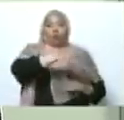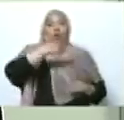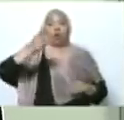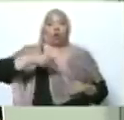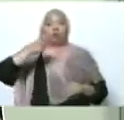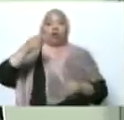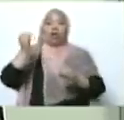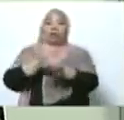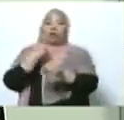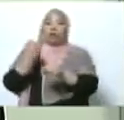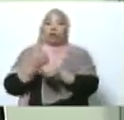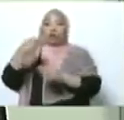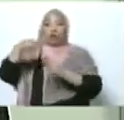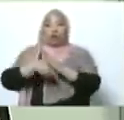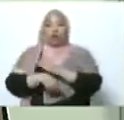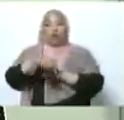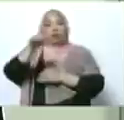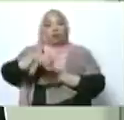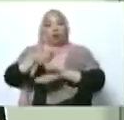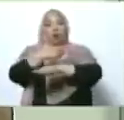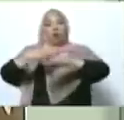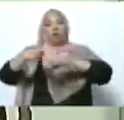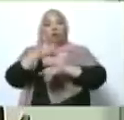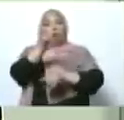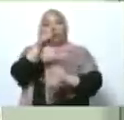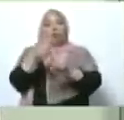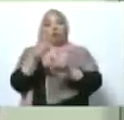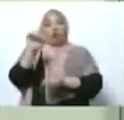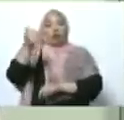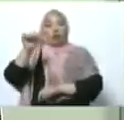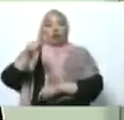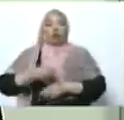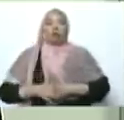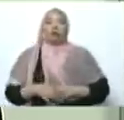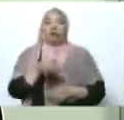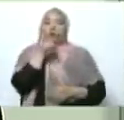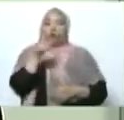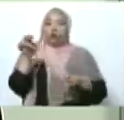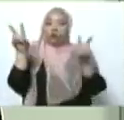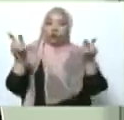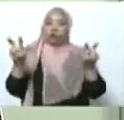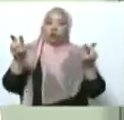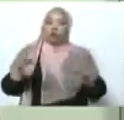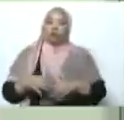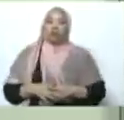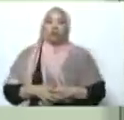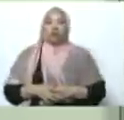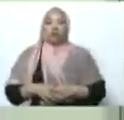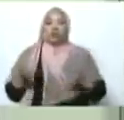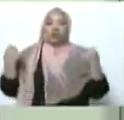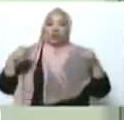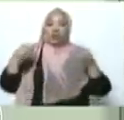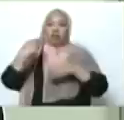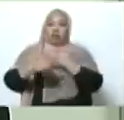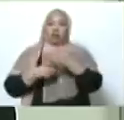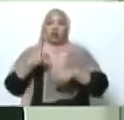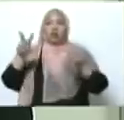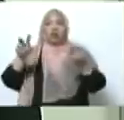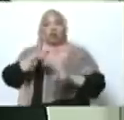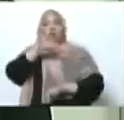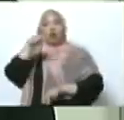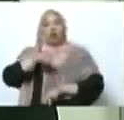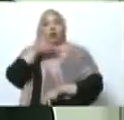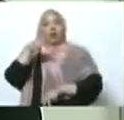políticos a trabajar bajo el método del buen gobierno del 1x10, la nueva información, son las nuevas instrucciones